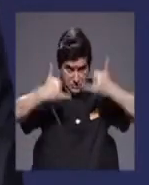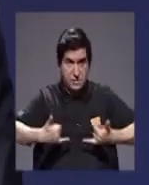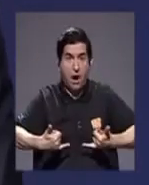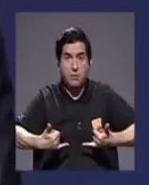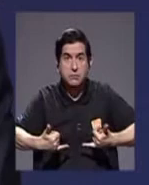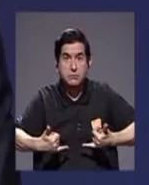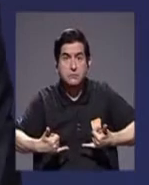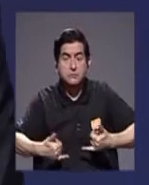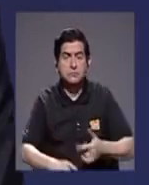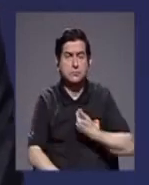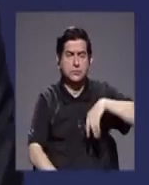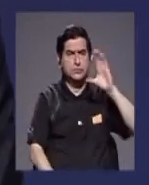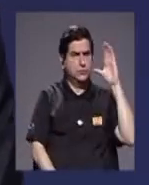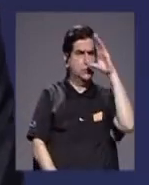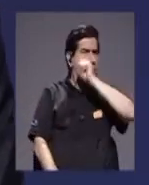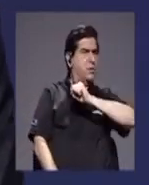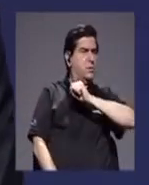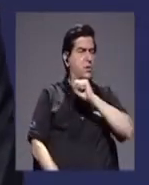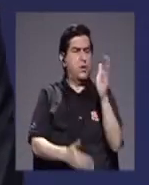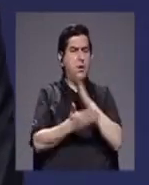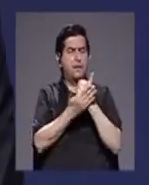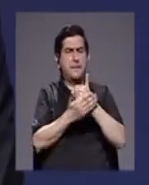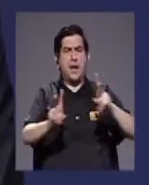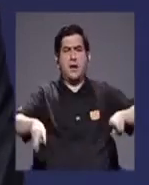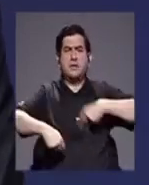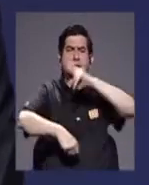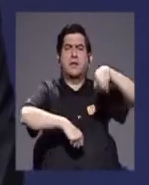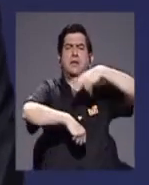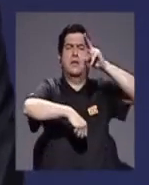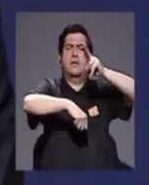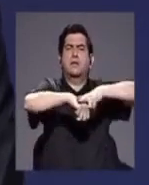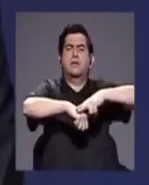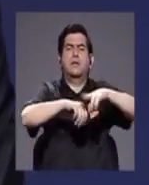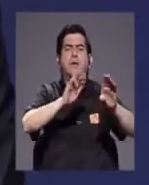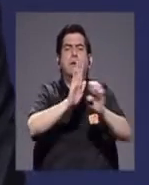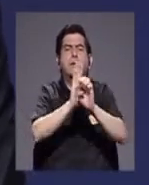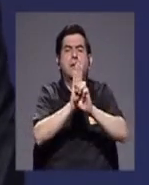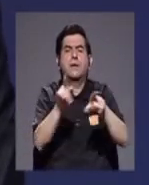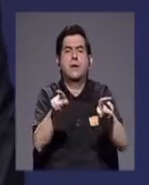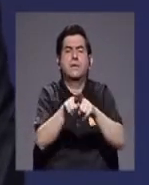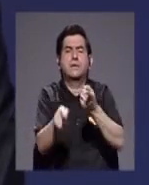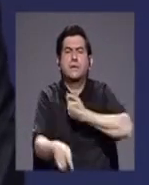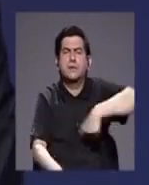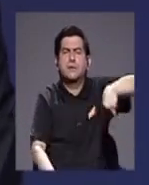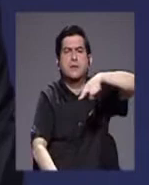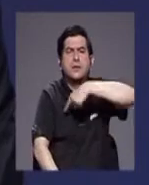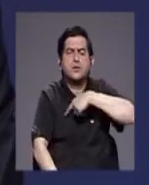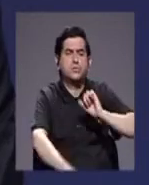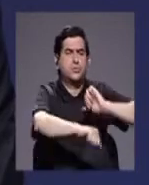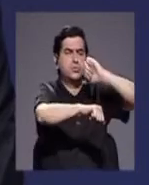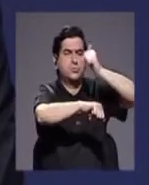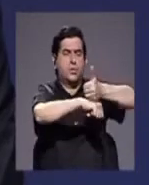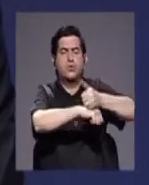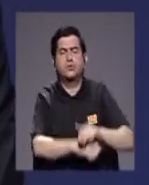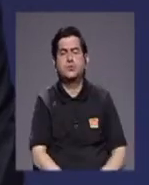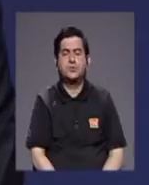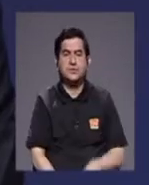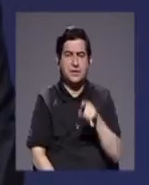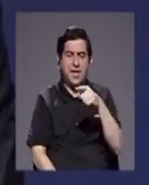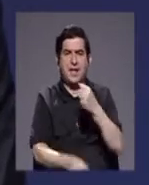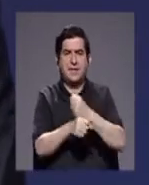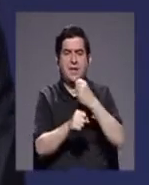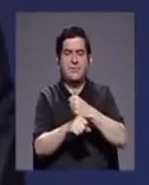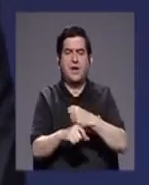los veíamos como parte de la vida normal. Por ejemplo, también nosotros ya habíamos establecido el teletrabajo como